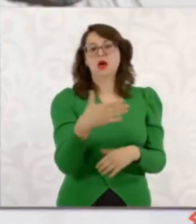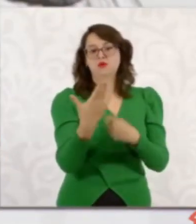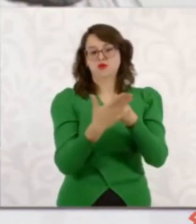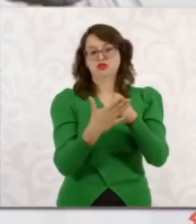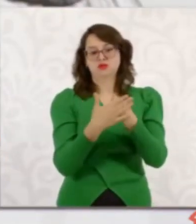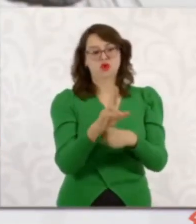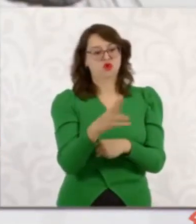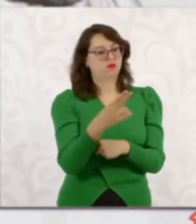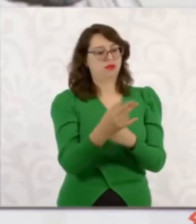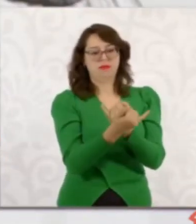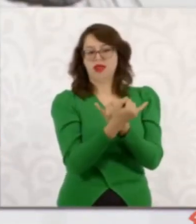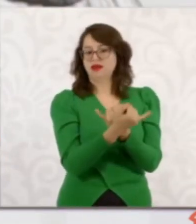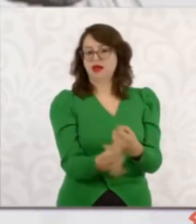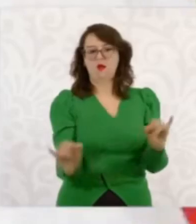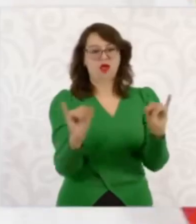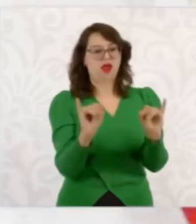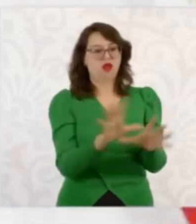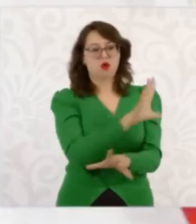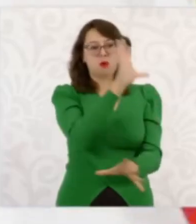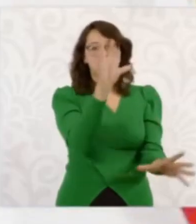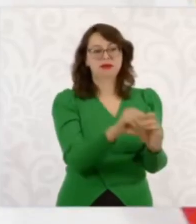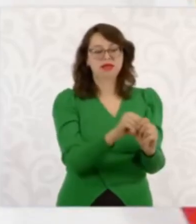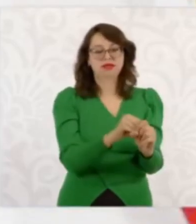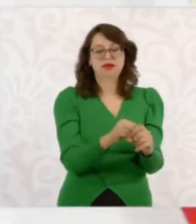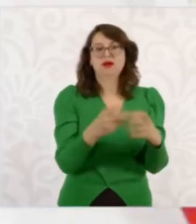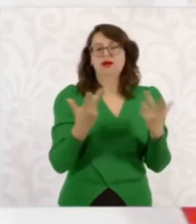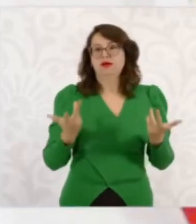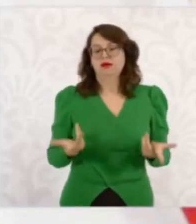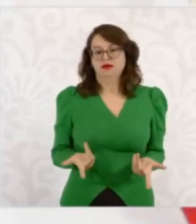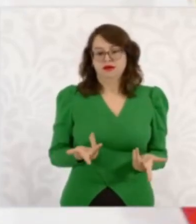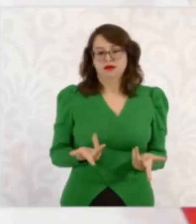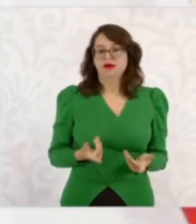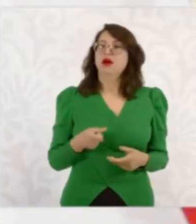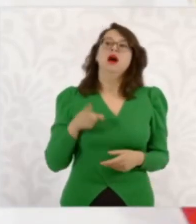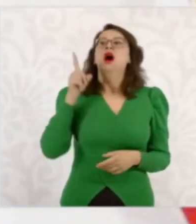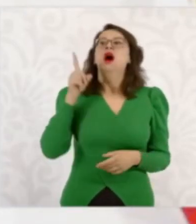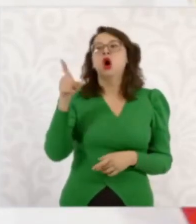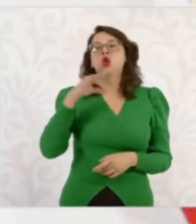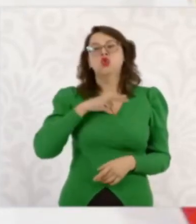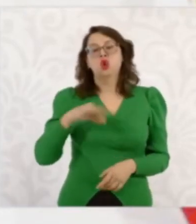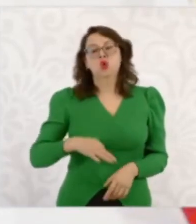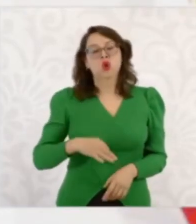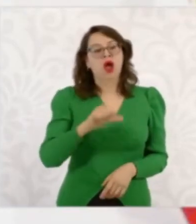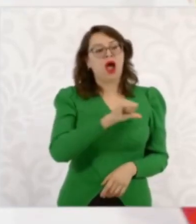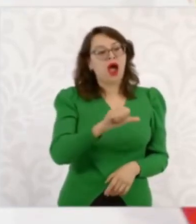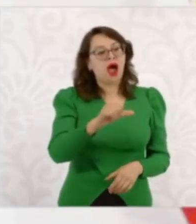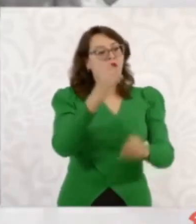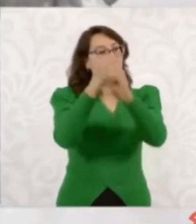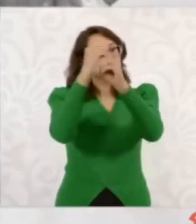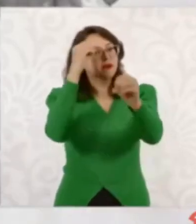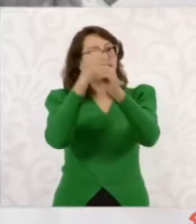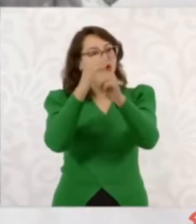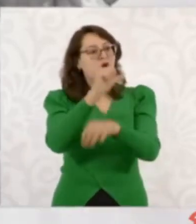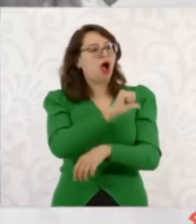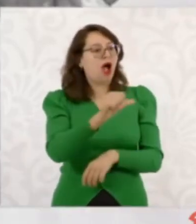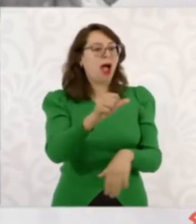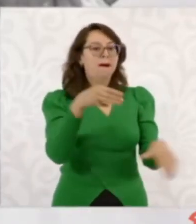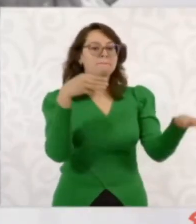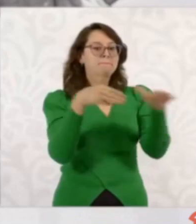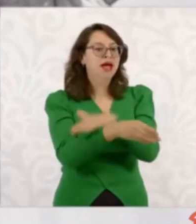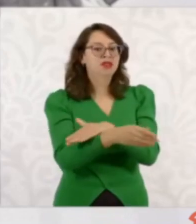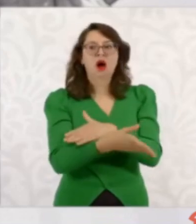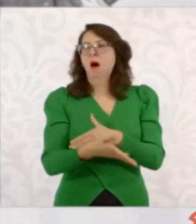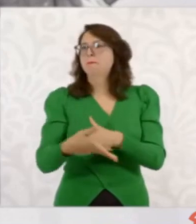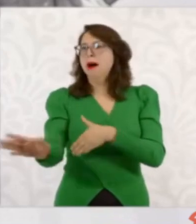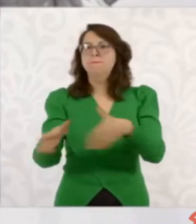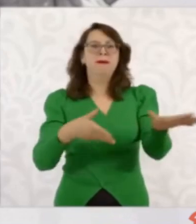su recorrido. Entonces se va a poder venir de Toluca a Observatorio y de Observatorio tomar el metro pues a cualquier lugar de la ciudad, porque